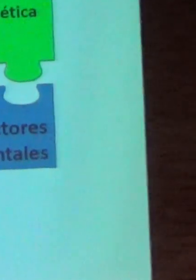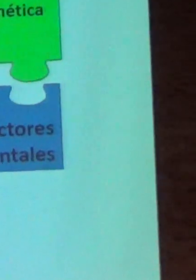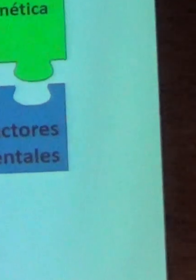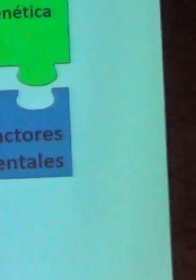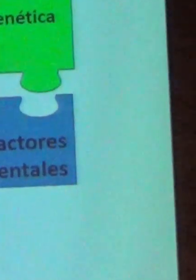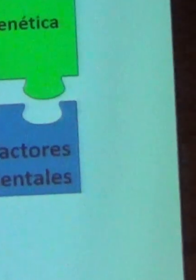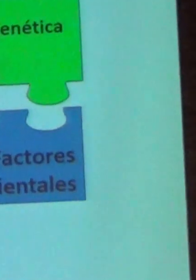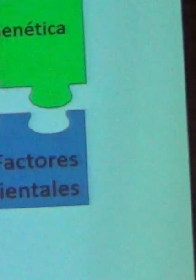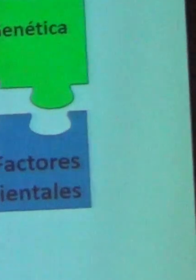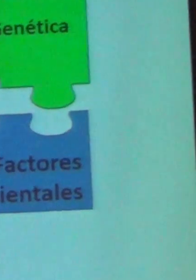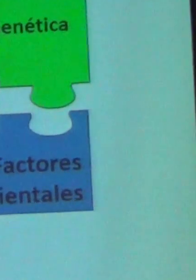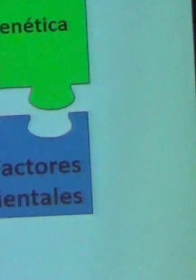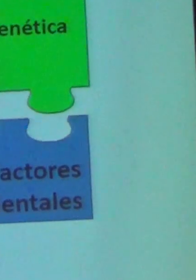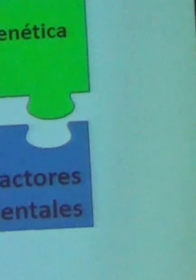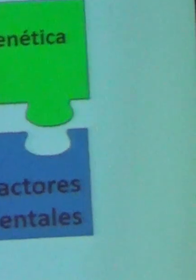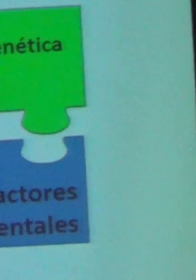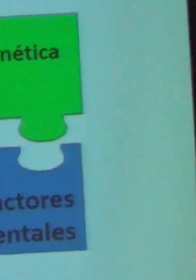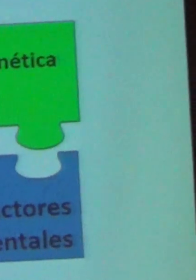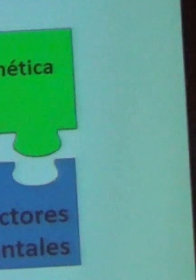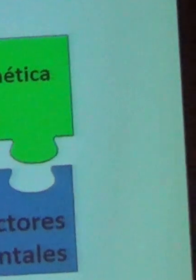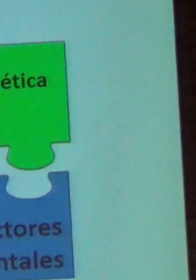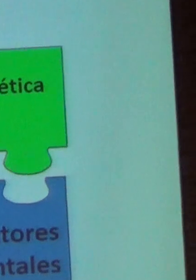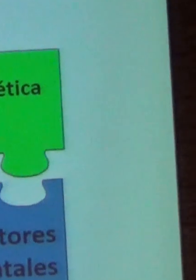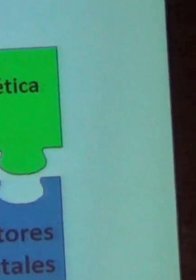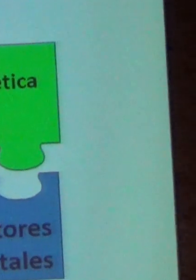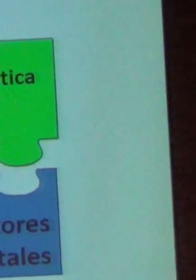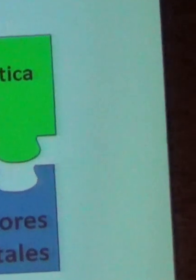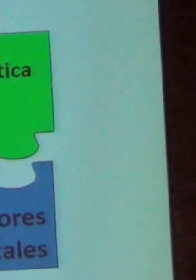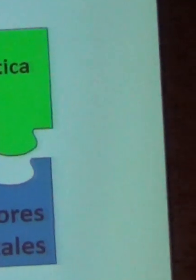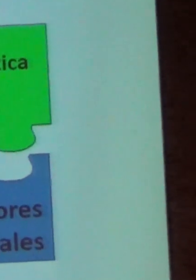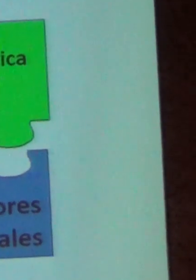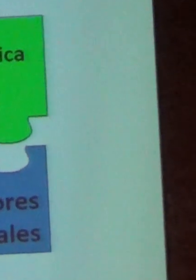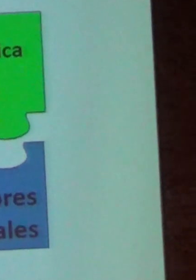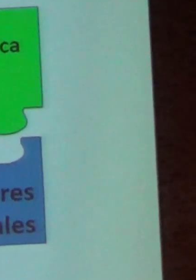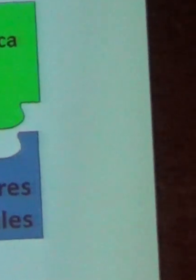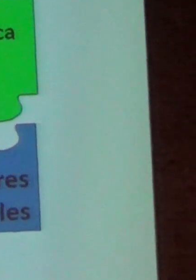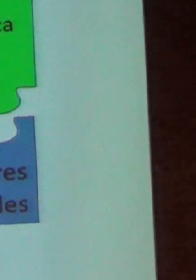patología puede causar pues una disfunción clínica de un TDAH sin que sea un TDAH primario, sería